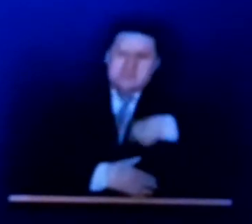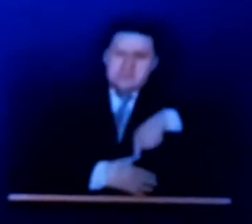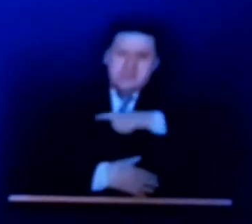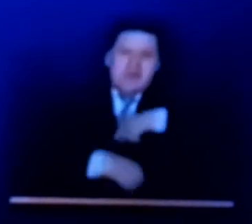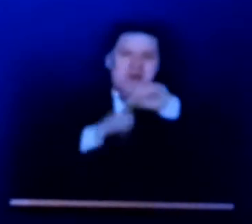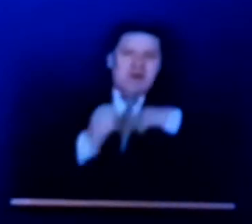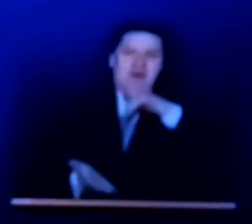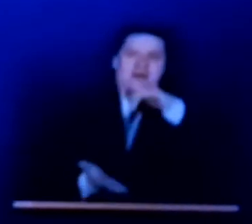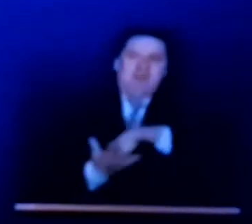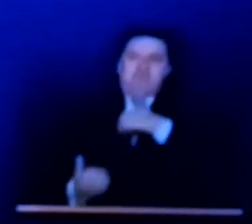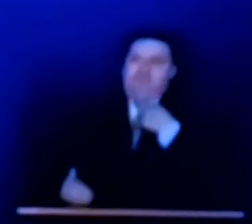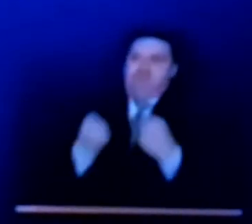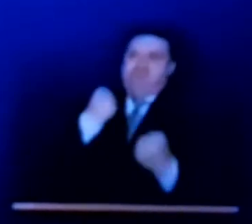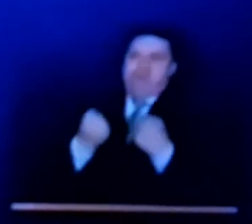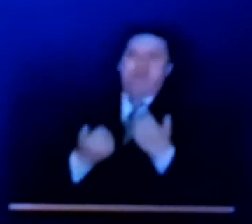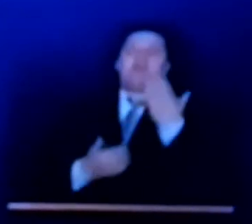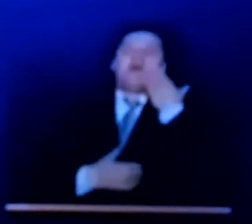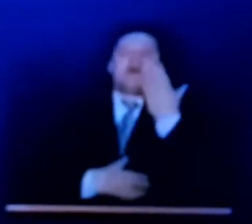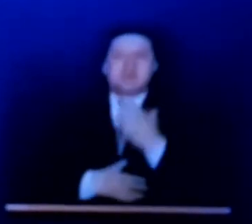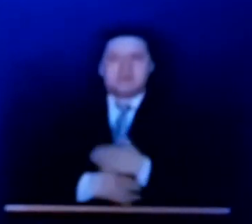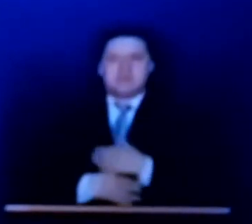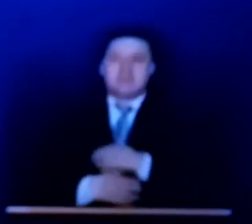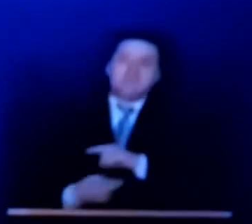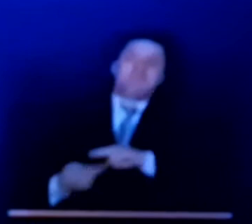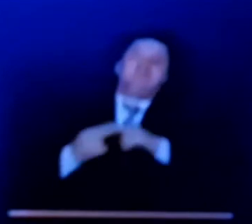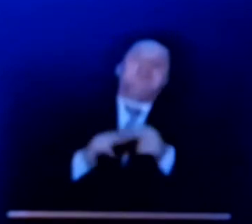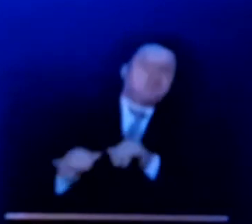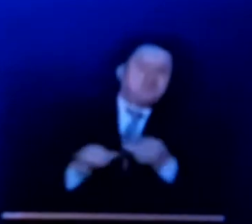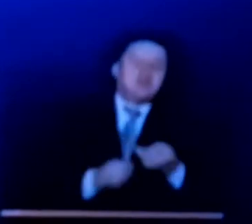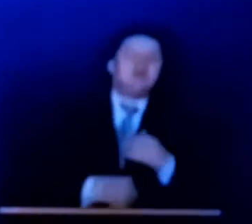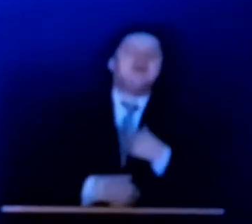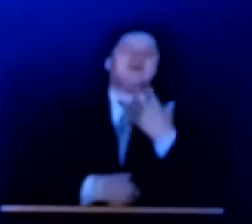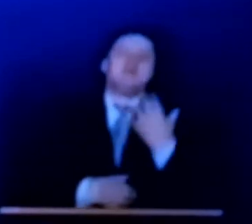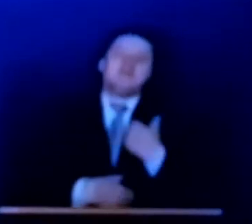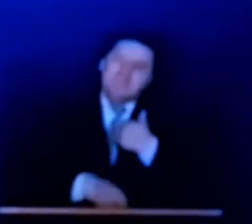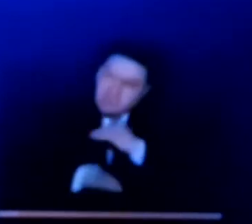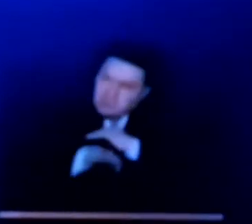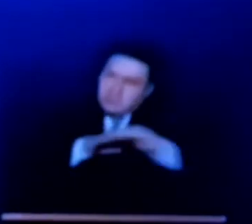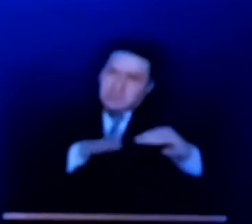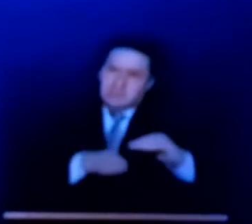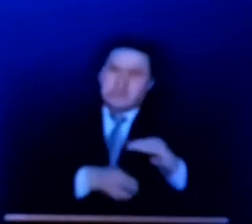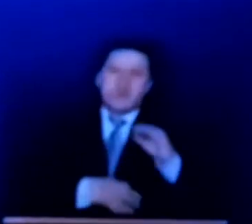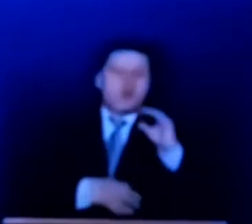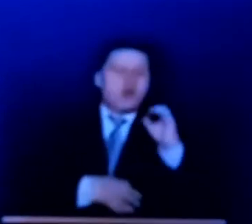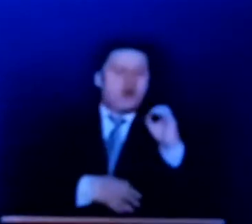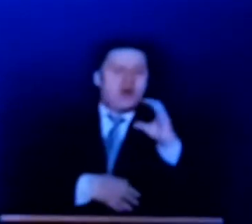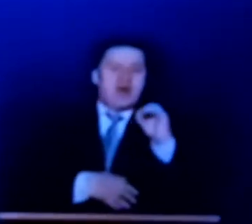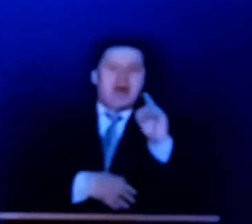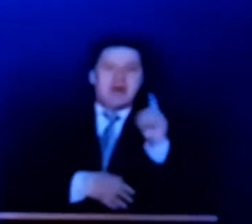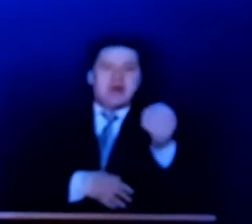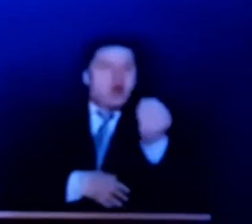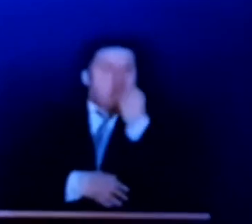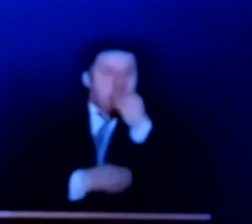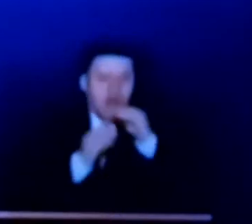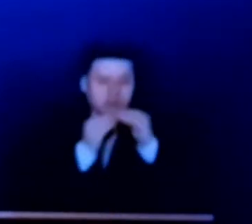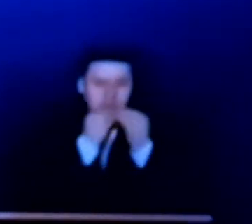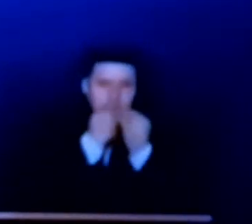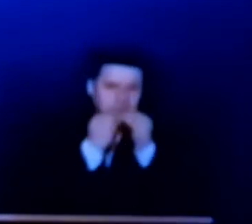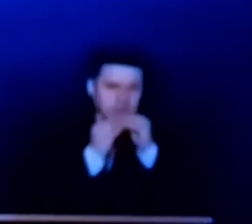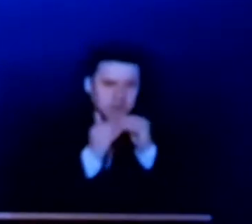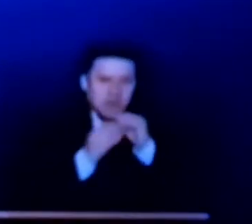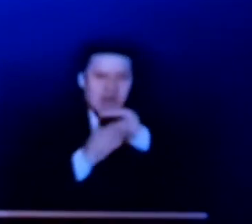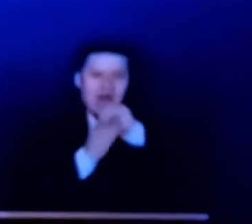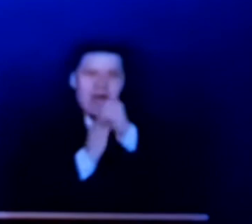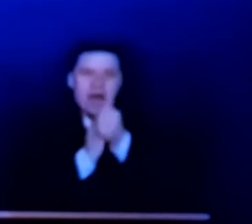nosotros poder hacer ejercicio? Al mismo tiempo, me invito a la ciudad de Ocaña a comer cocotas,